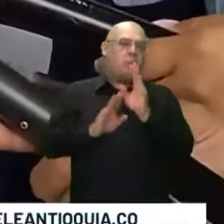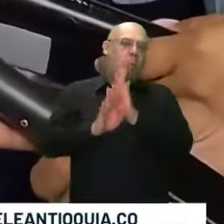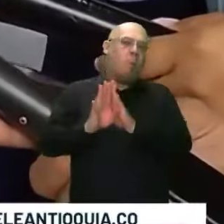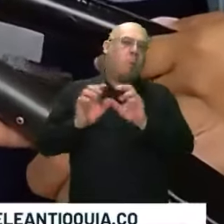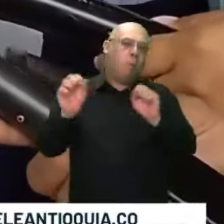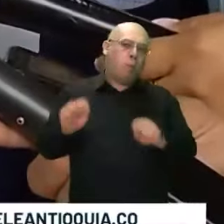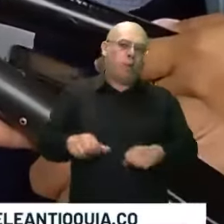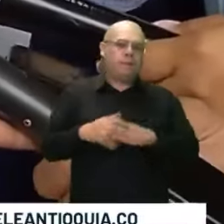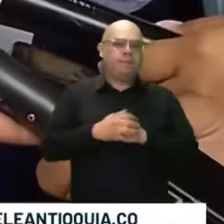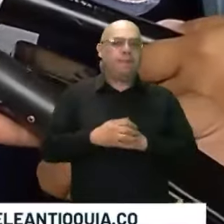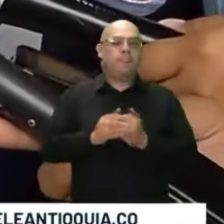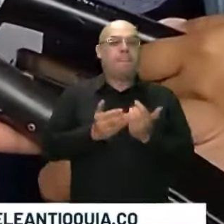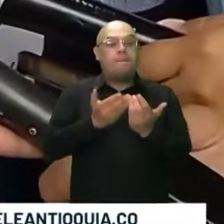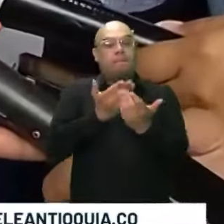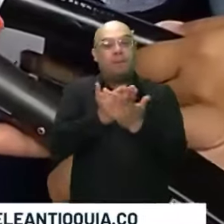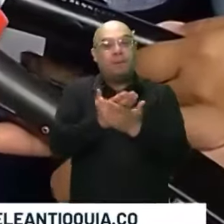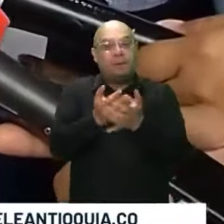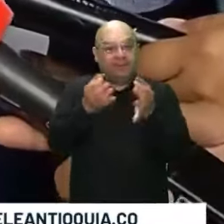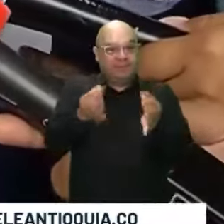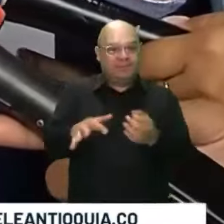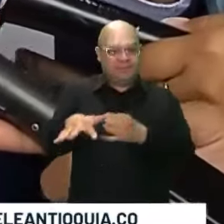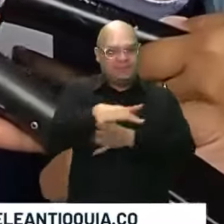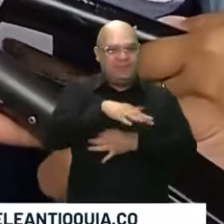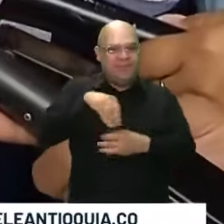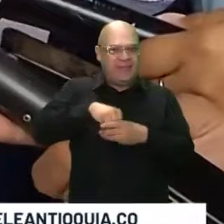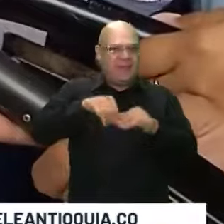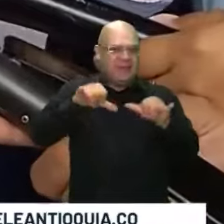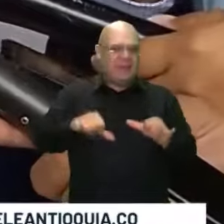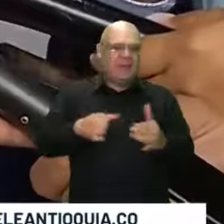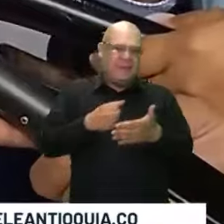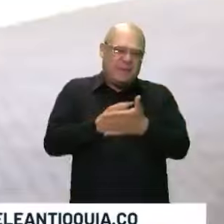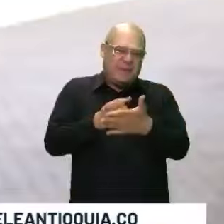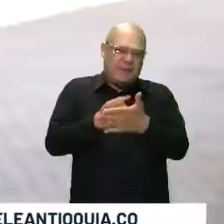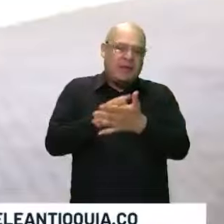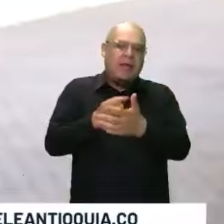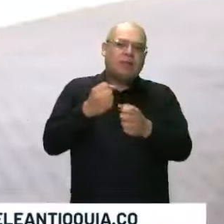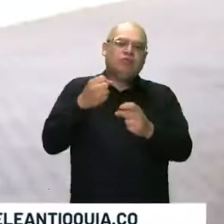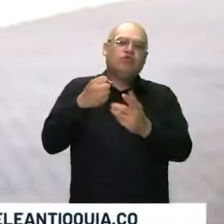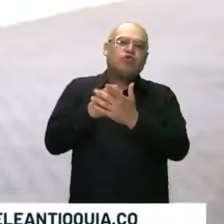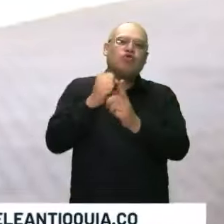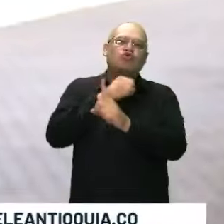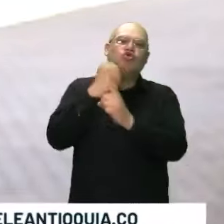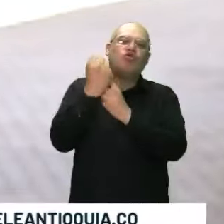apuesta? Pues poder tener y trabajar ese capital social.